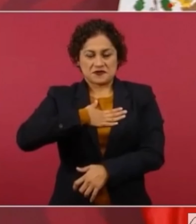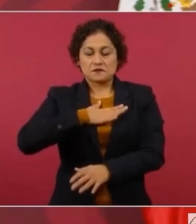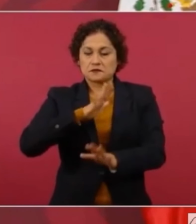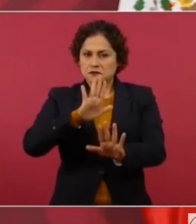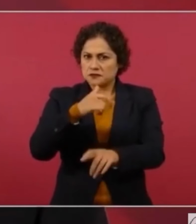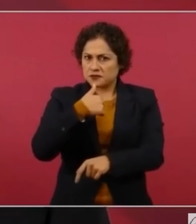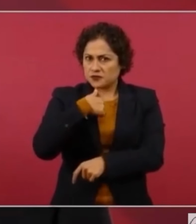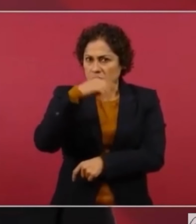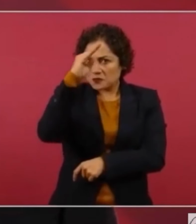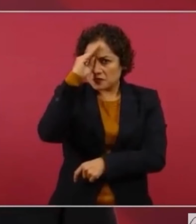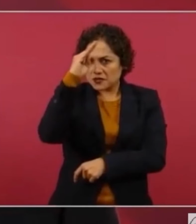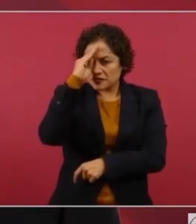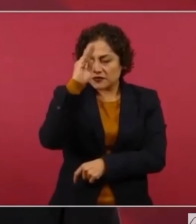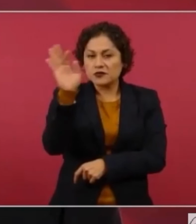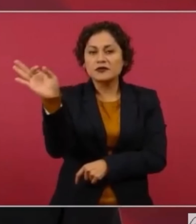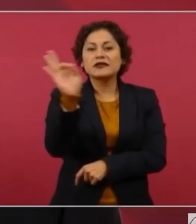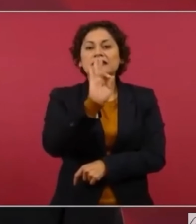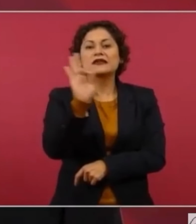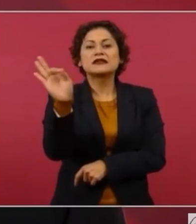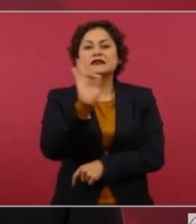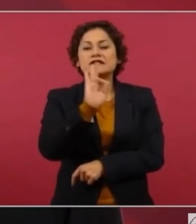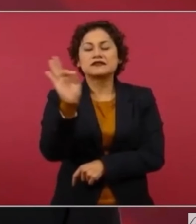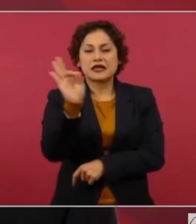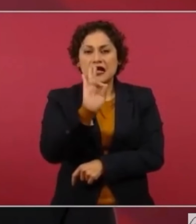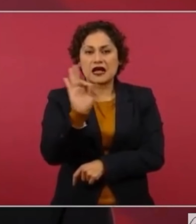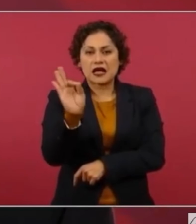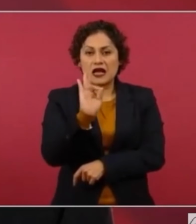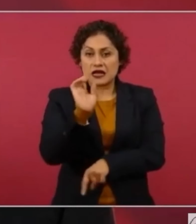en derogar, en que quitemos